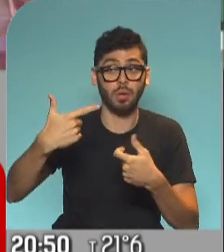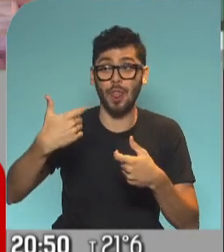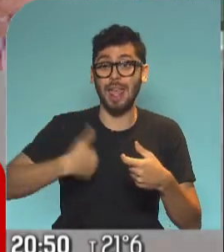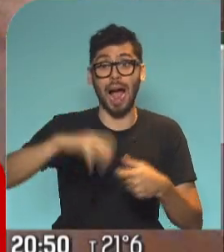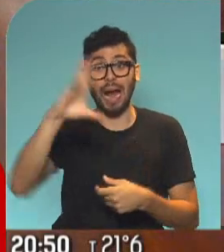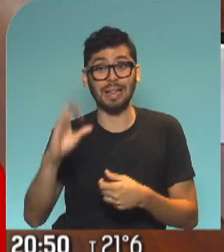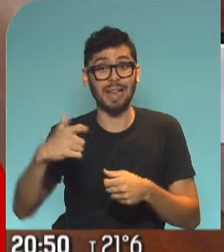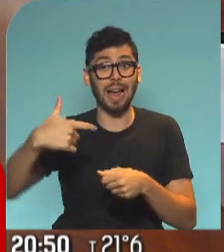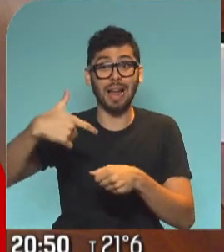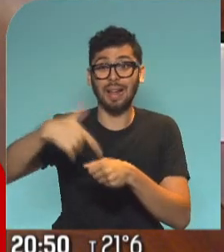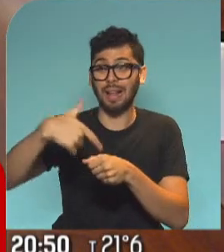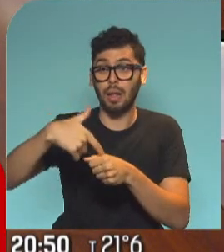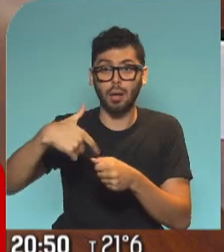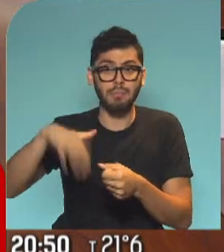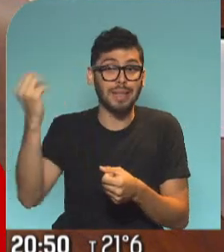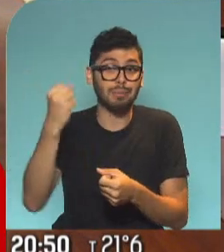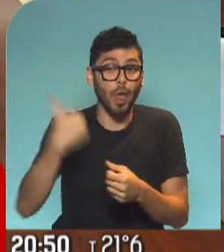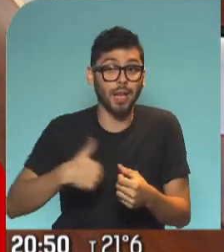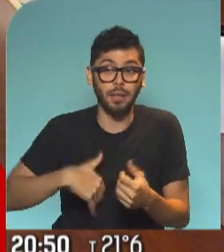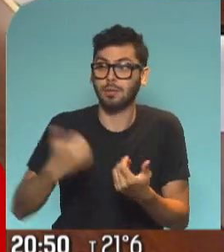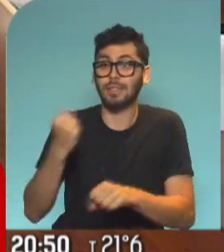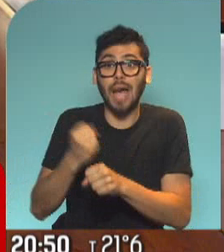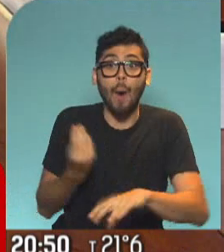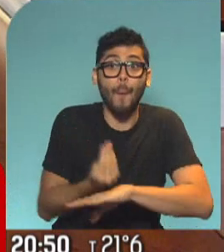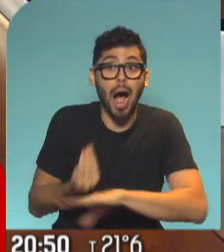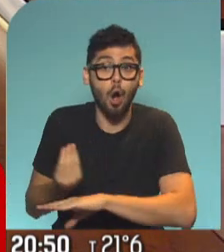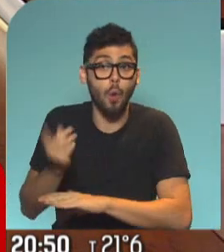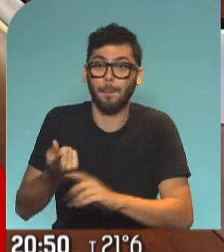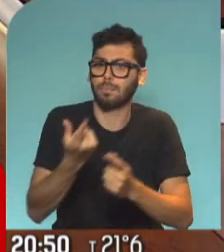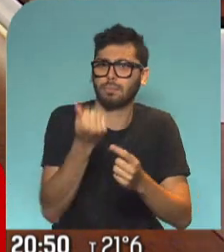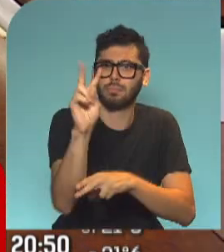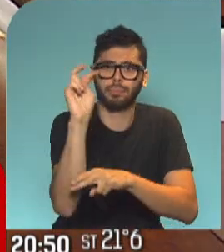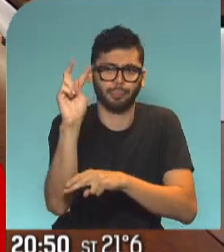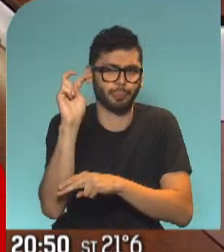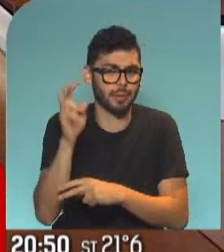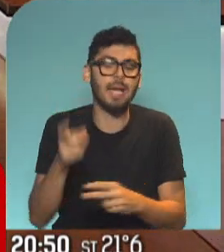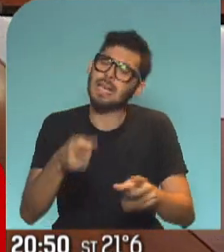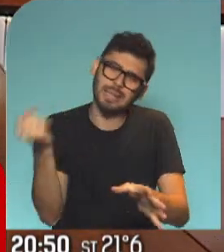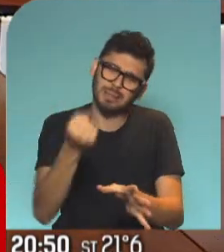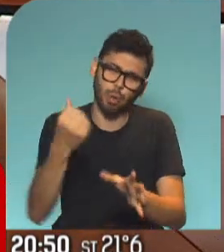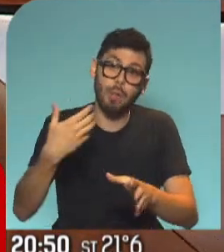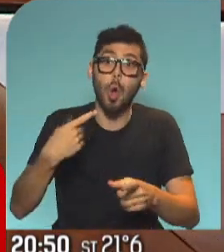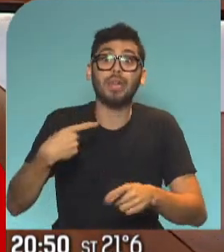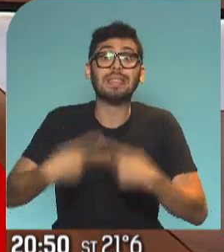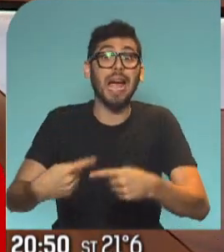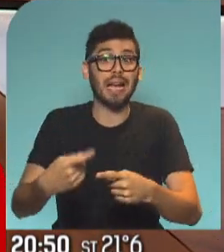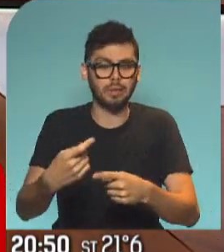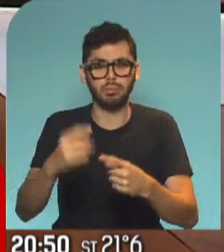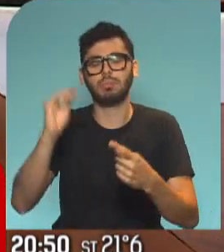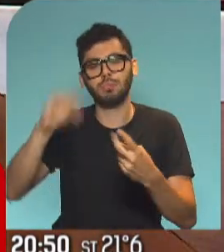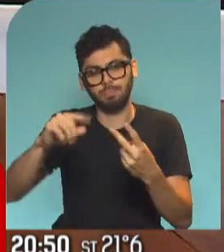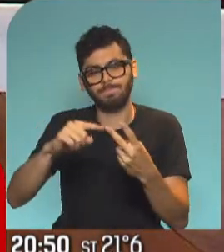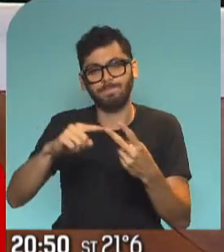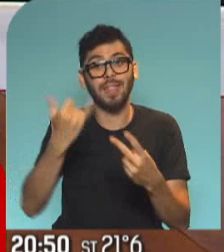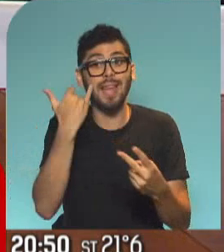generación de divisas generación de empleo eso desde ya tiene que seguir funcionando pero por otro lado porque y pf tiene